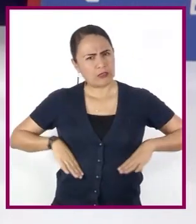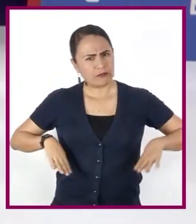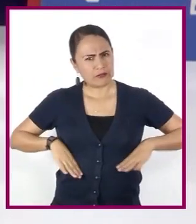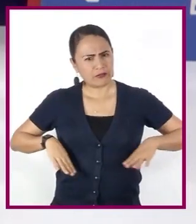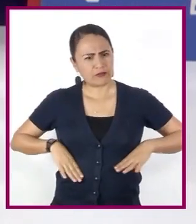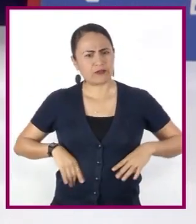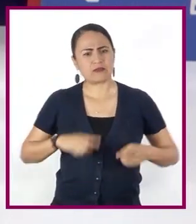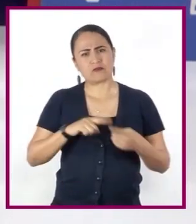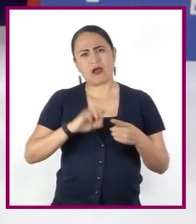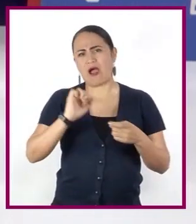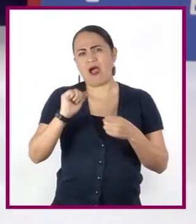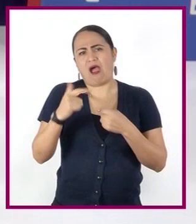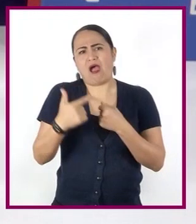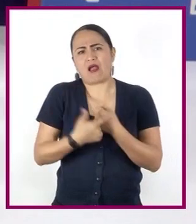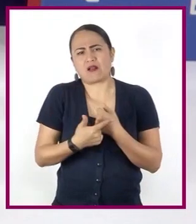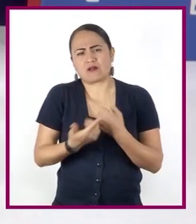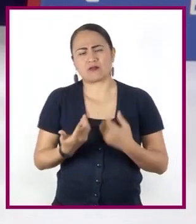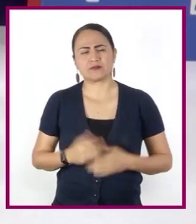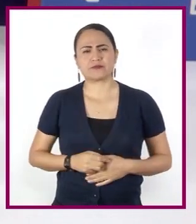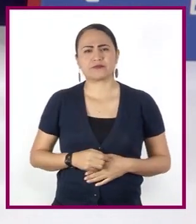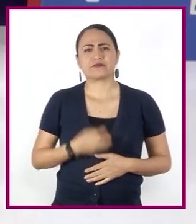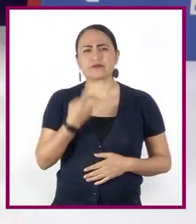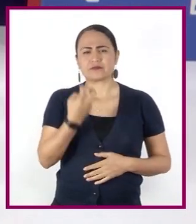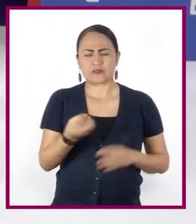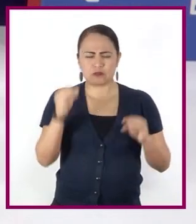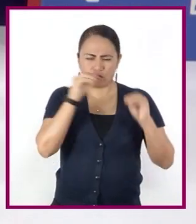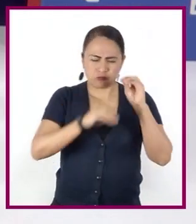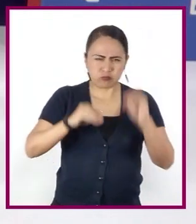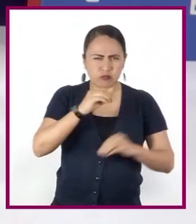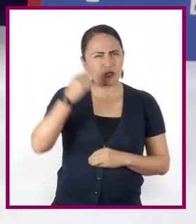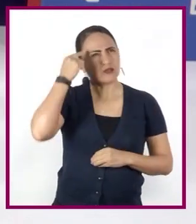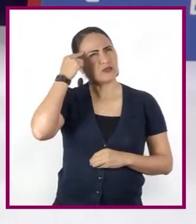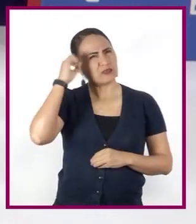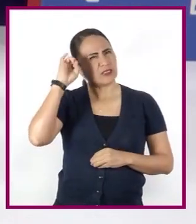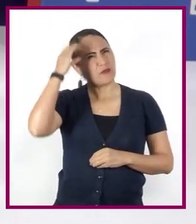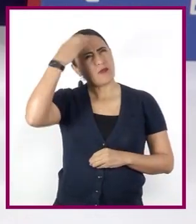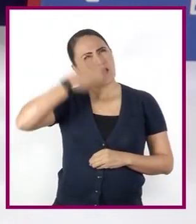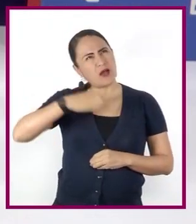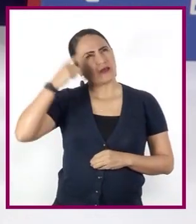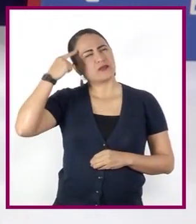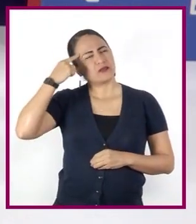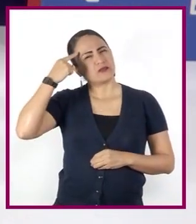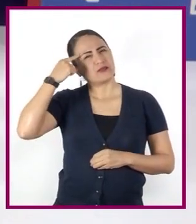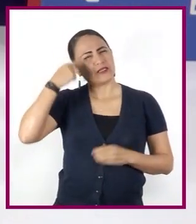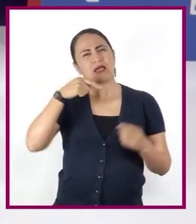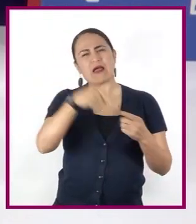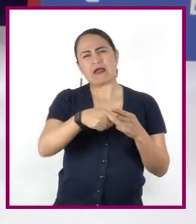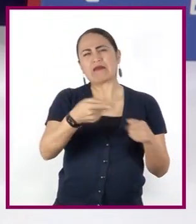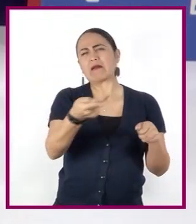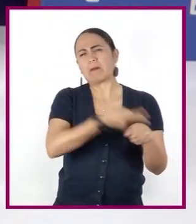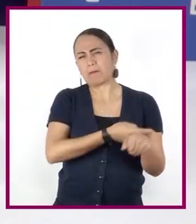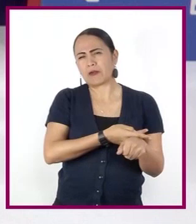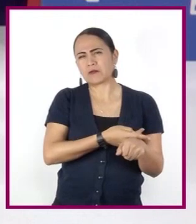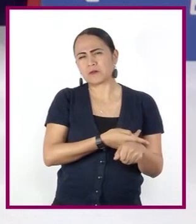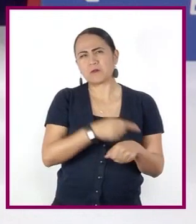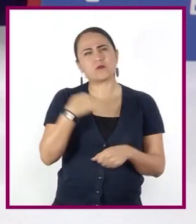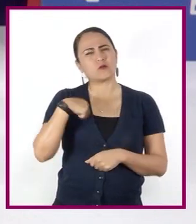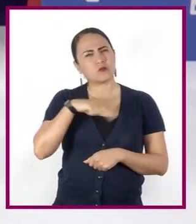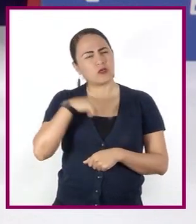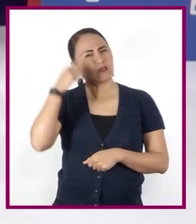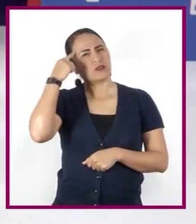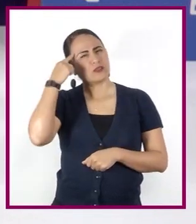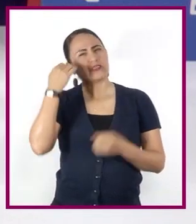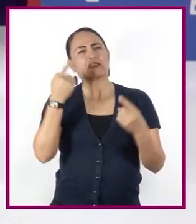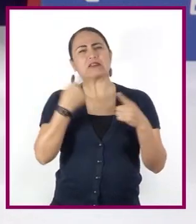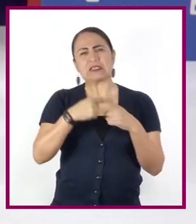características de algo, lo que permite crear imágenes en nuestra mente sobre lo que sucedió y sobre quienes